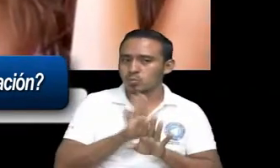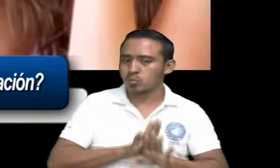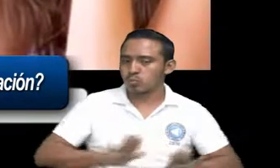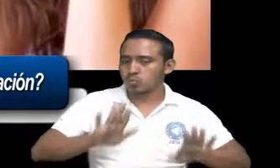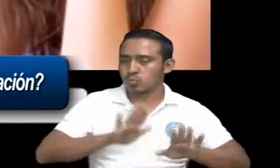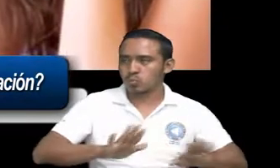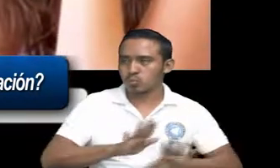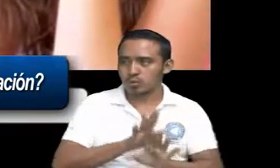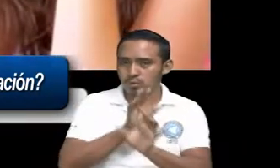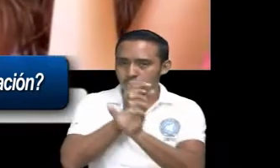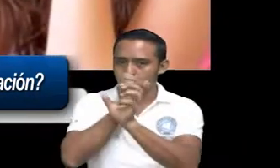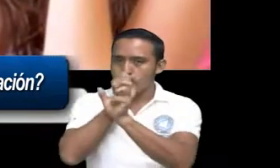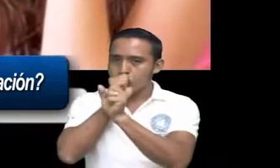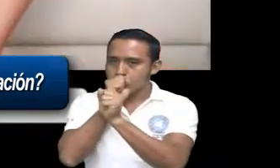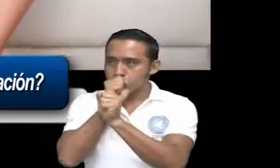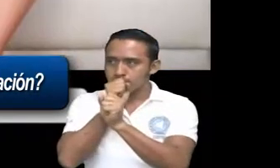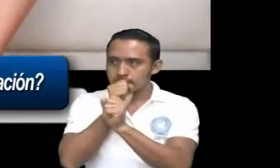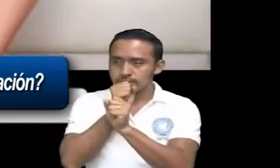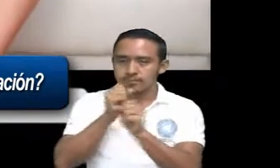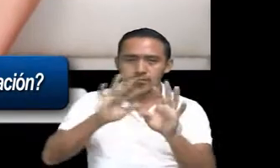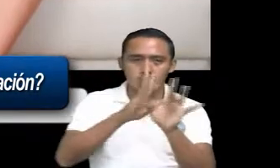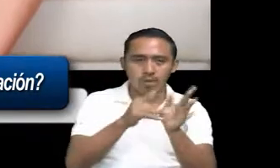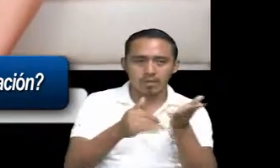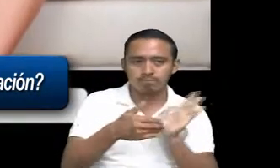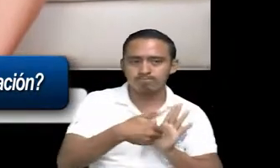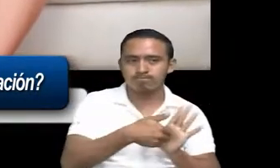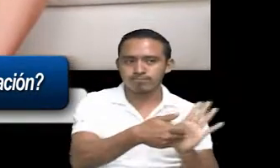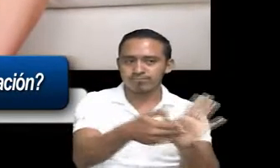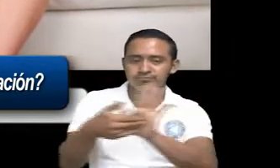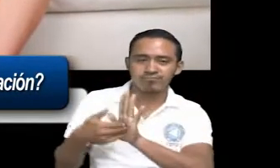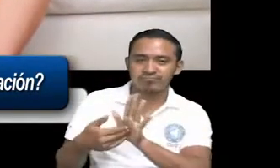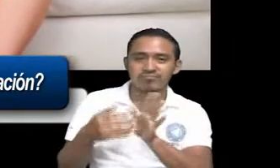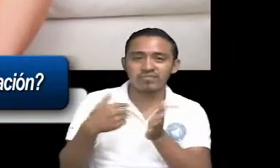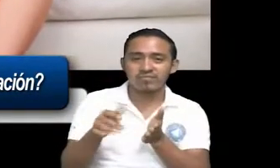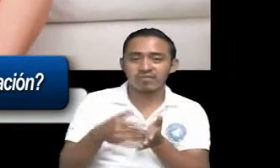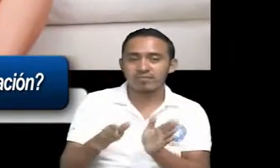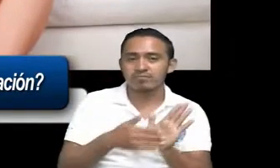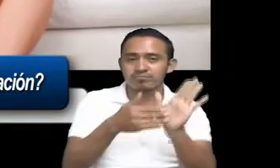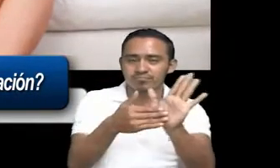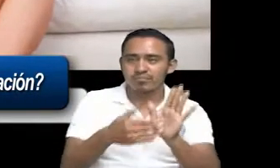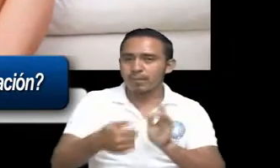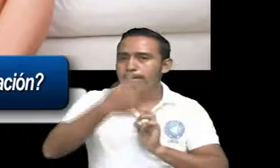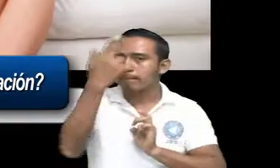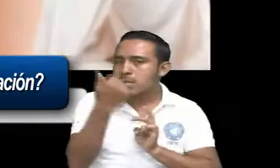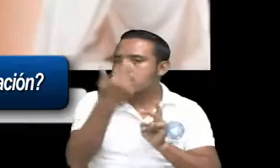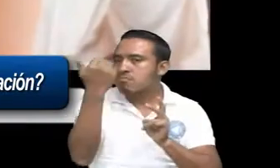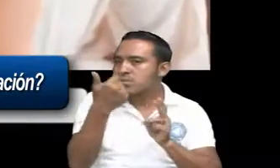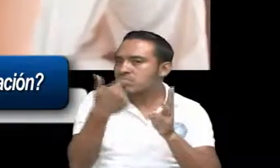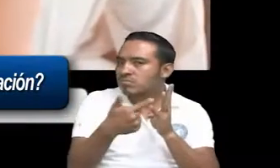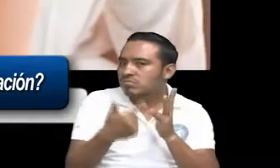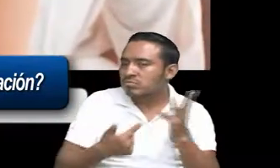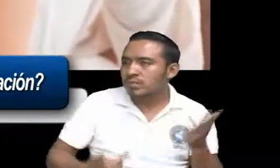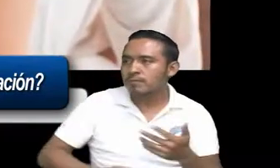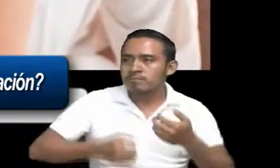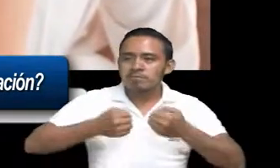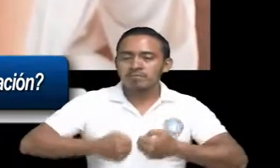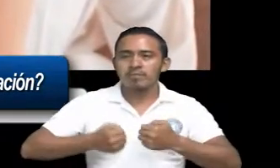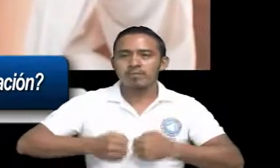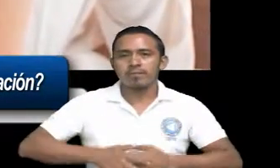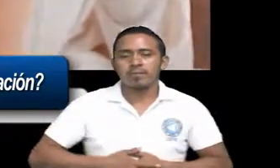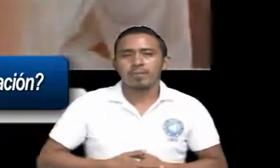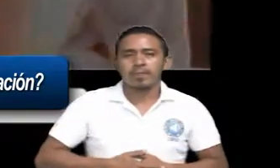más solapada. En las mujeres es más evidente el acoso, el hostigamiento, la preguntadera, ese tipo de cosas, ¿verdad? En los varones